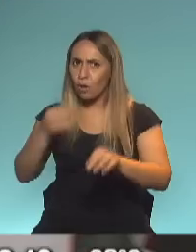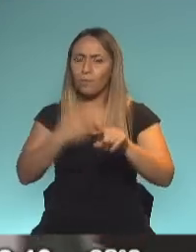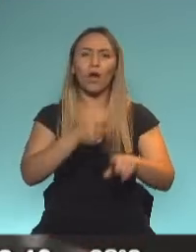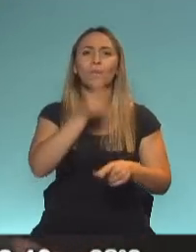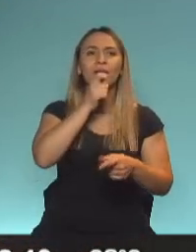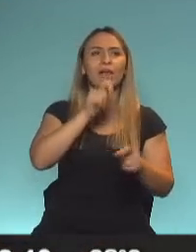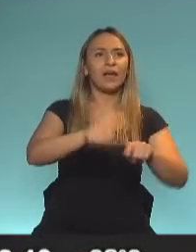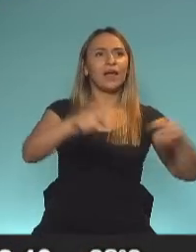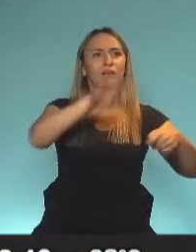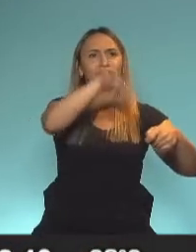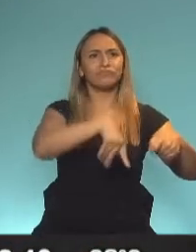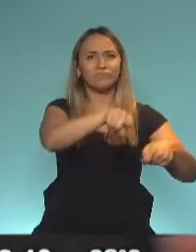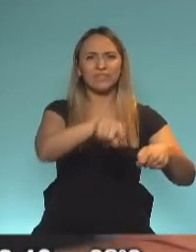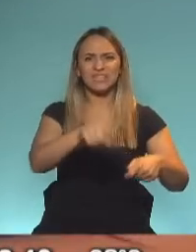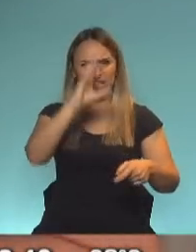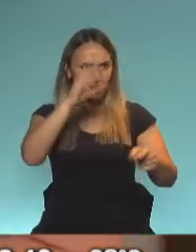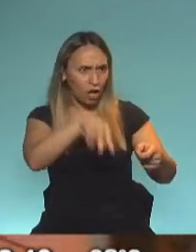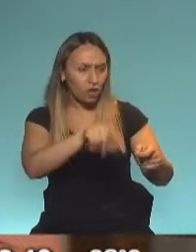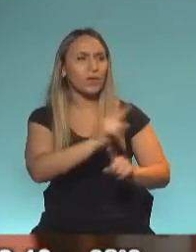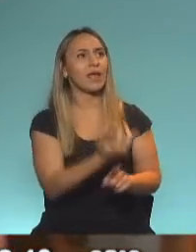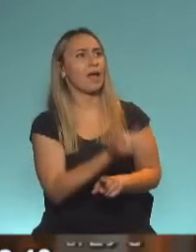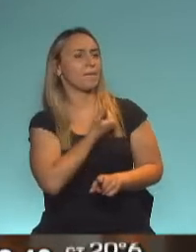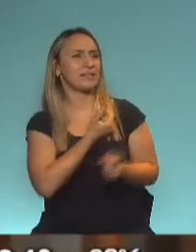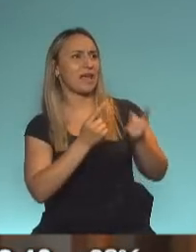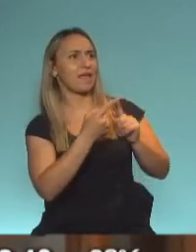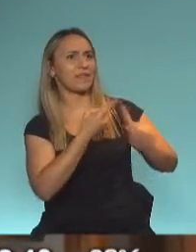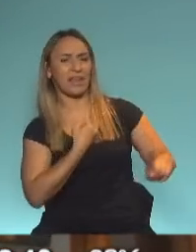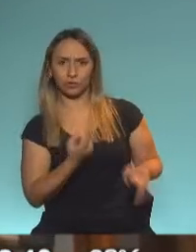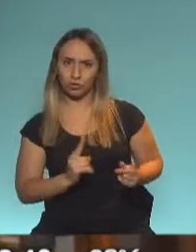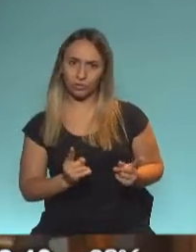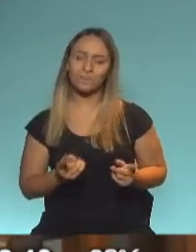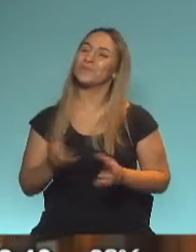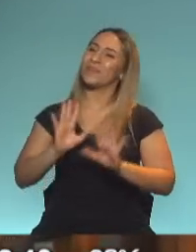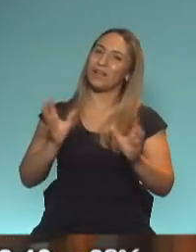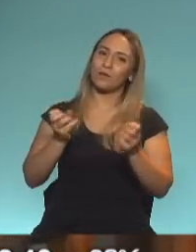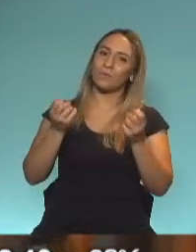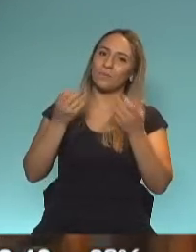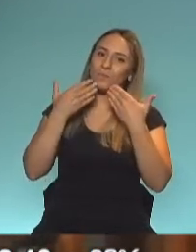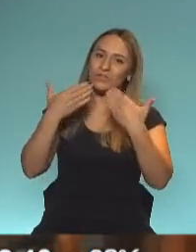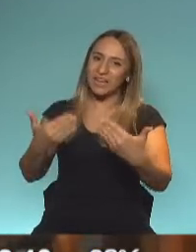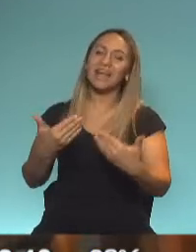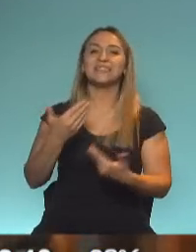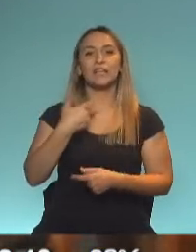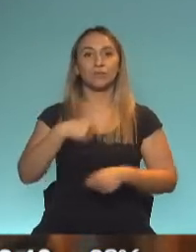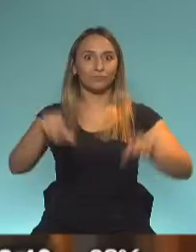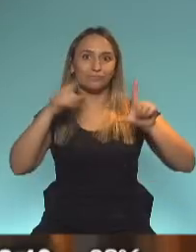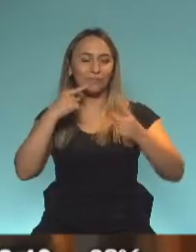por una notificación. ¿Así es? Amado, buenas noches. ¿Qué tal? Buenas noches, Alejandra, y muchas gracias por este espacio en la televisión pública.